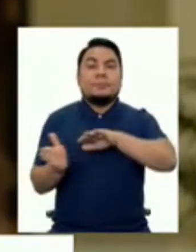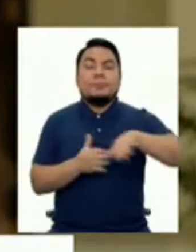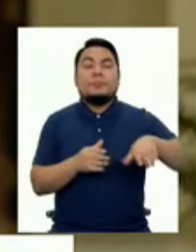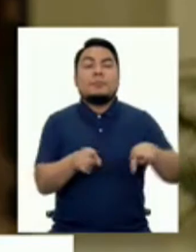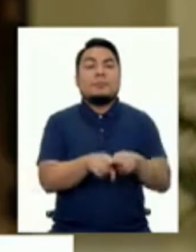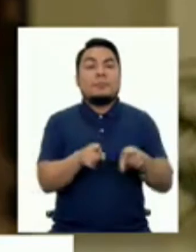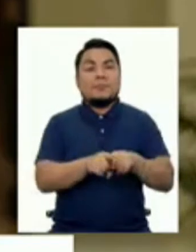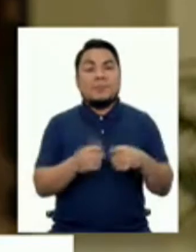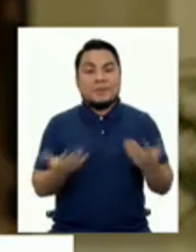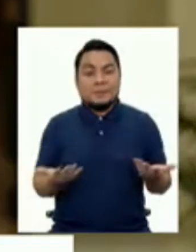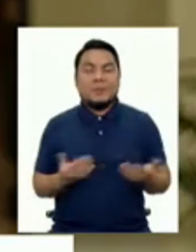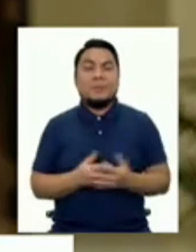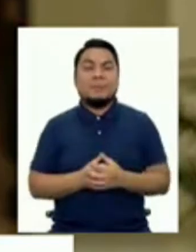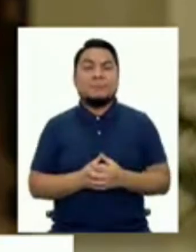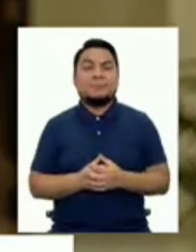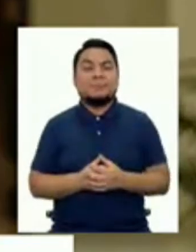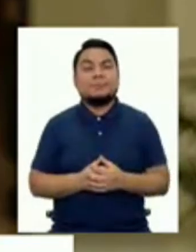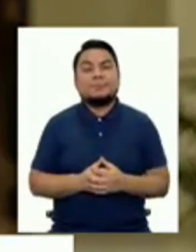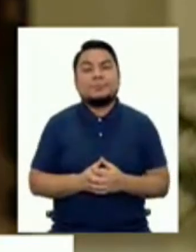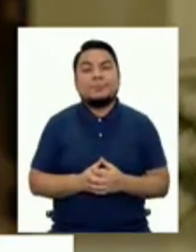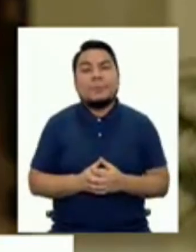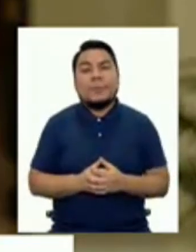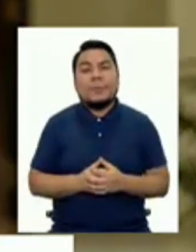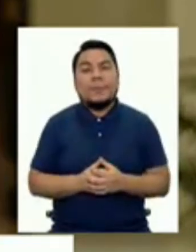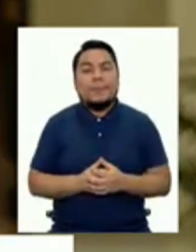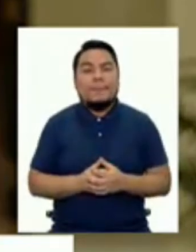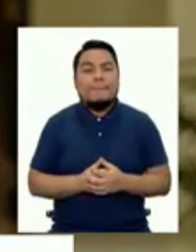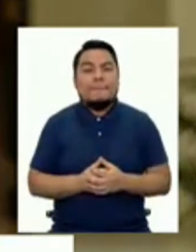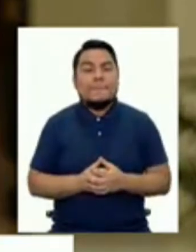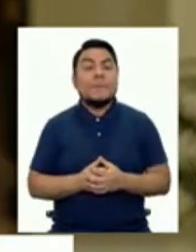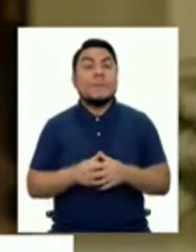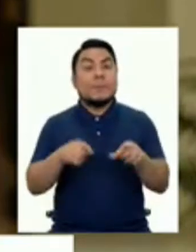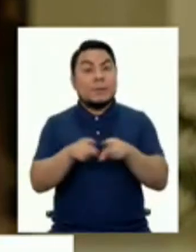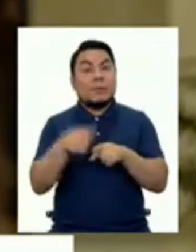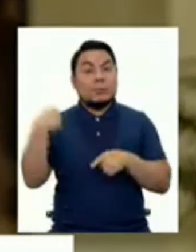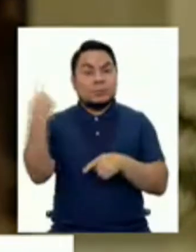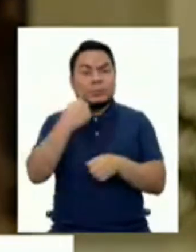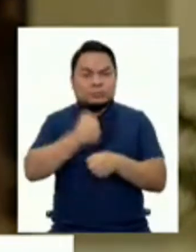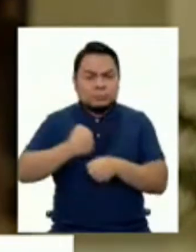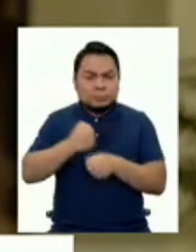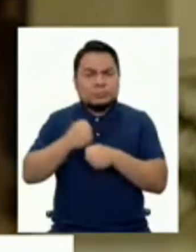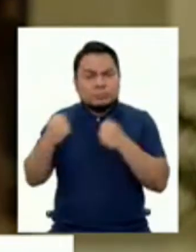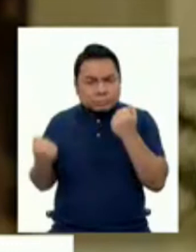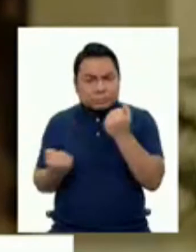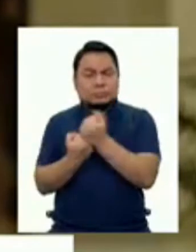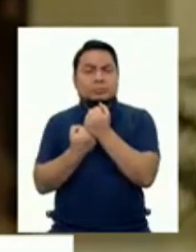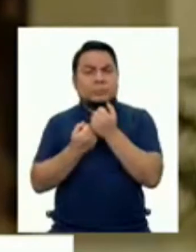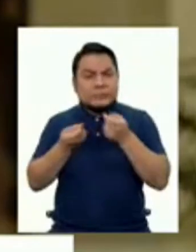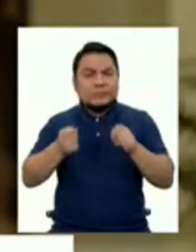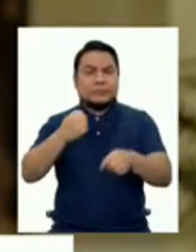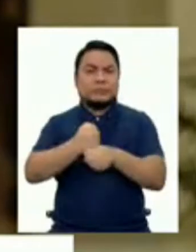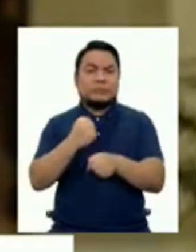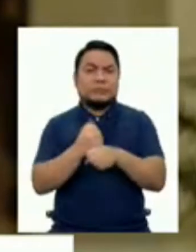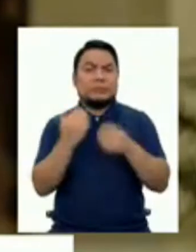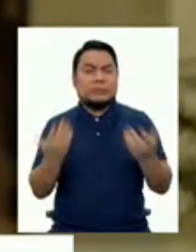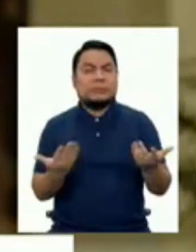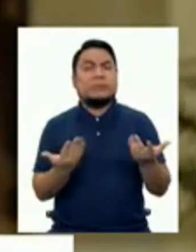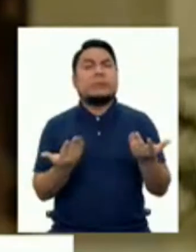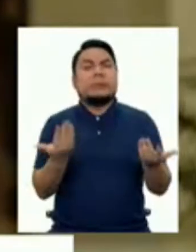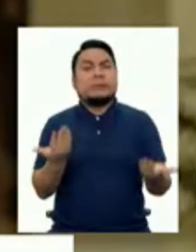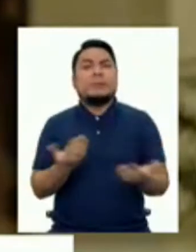de que tenemos que sumar esfuerzos, y entonces el